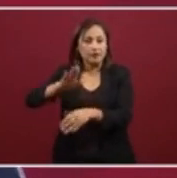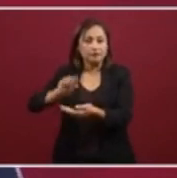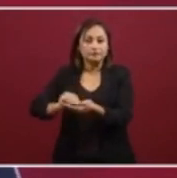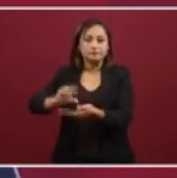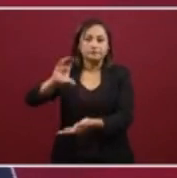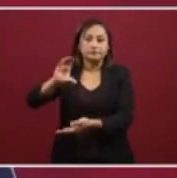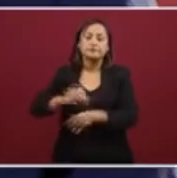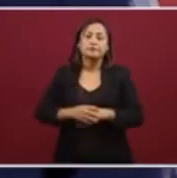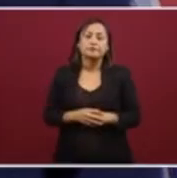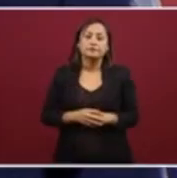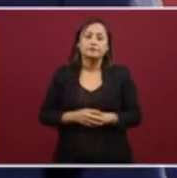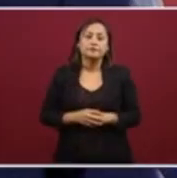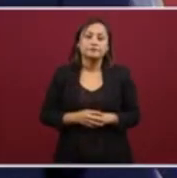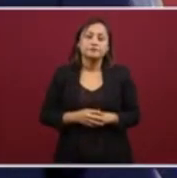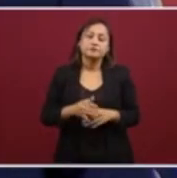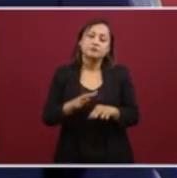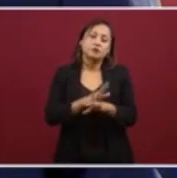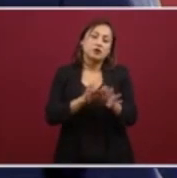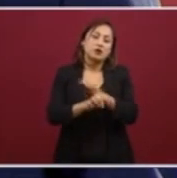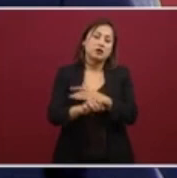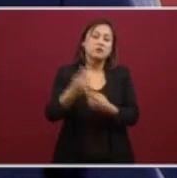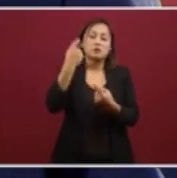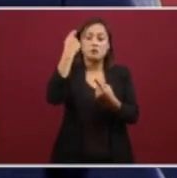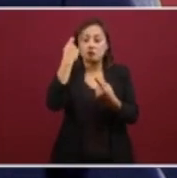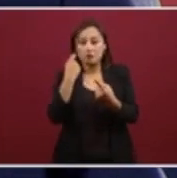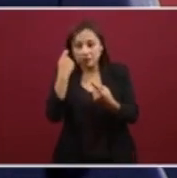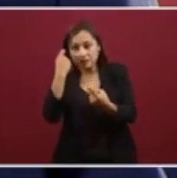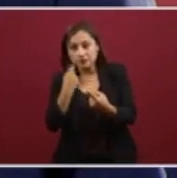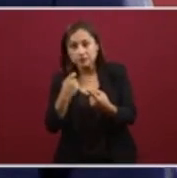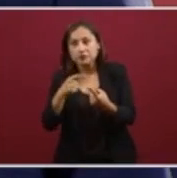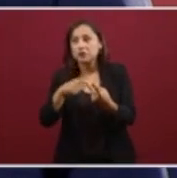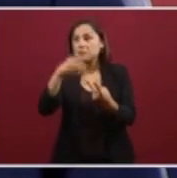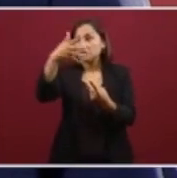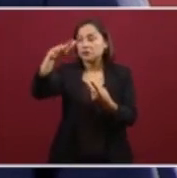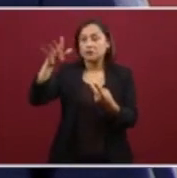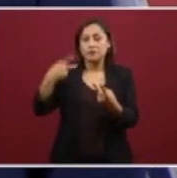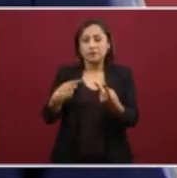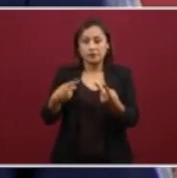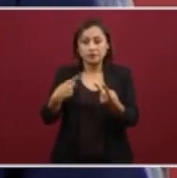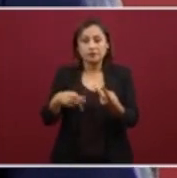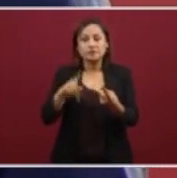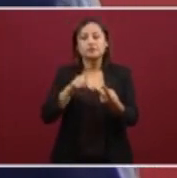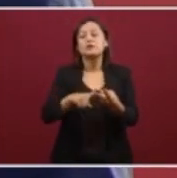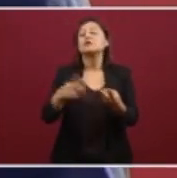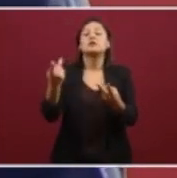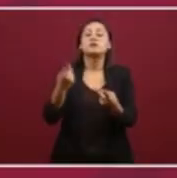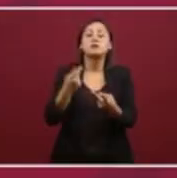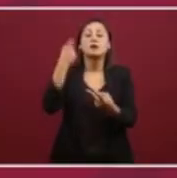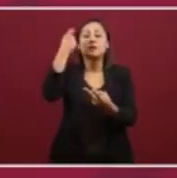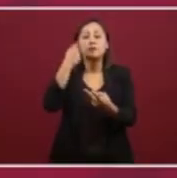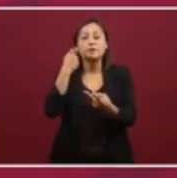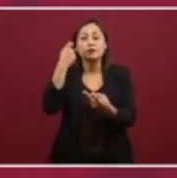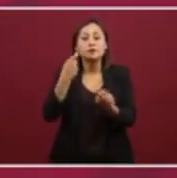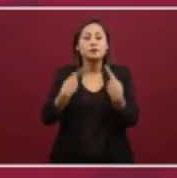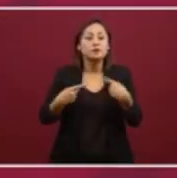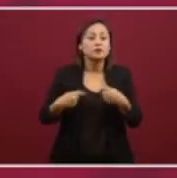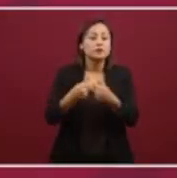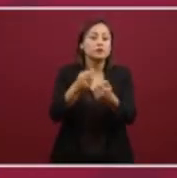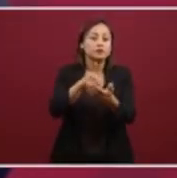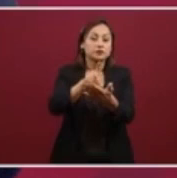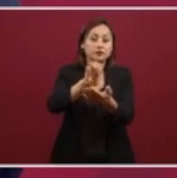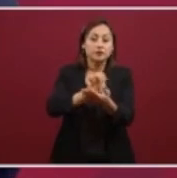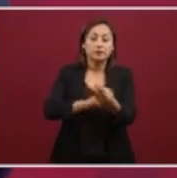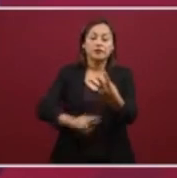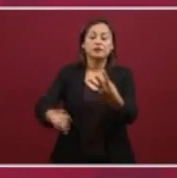en pensiones a adultos mayores, en pensiones a personas con discapacidad, en becas